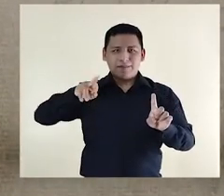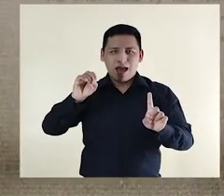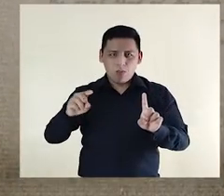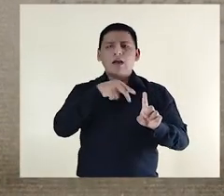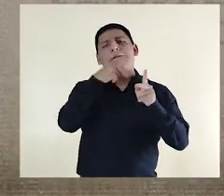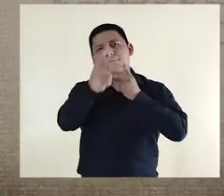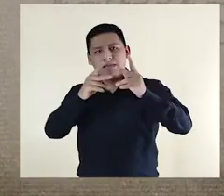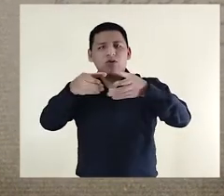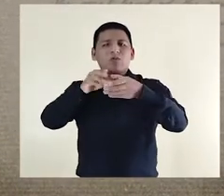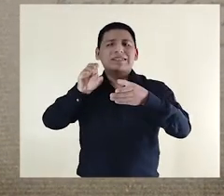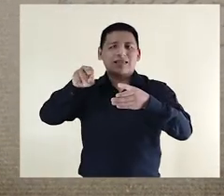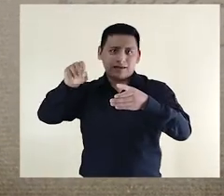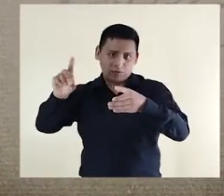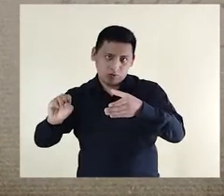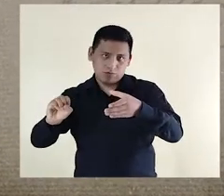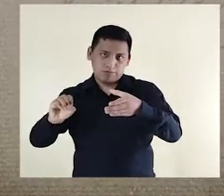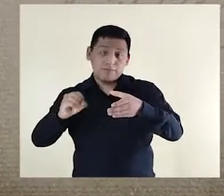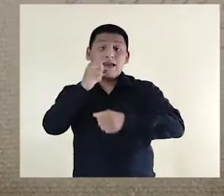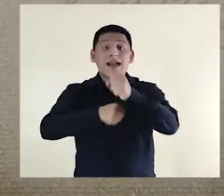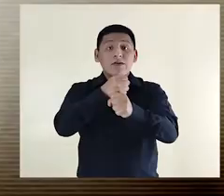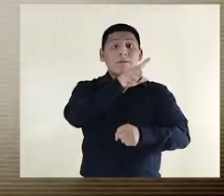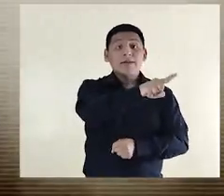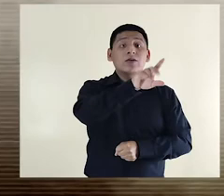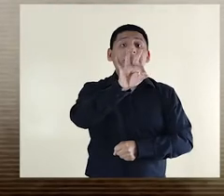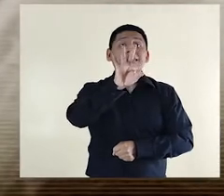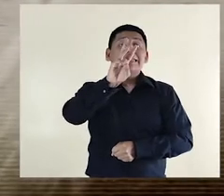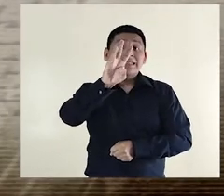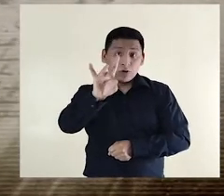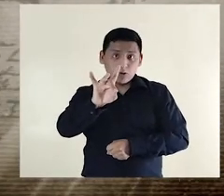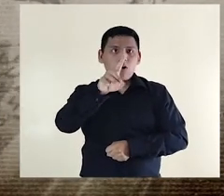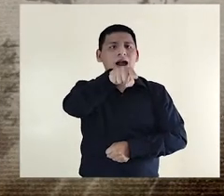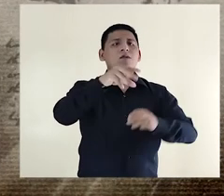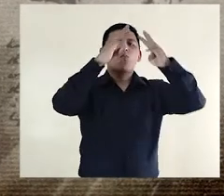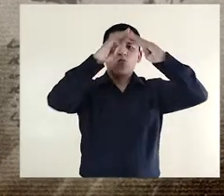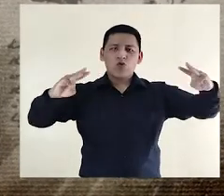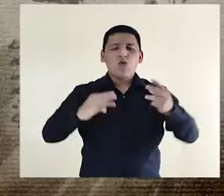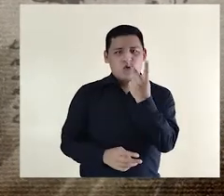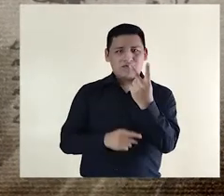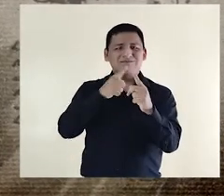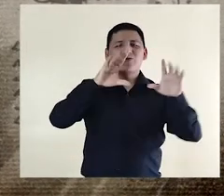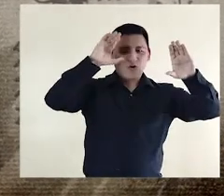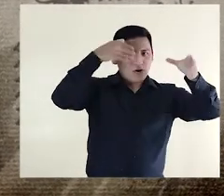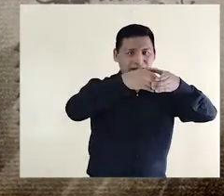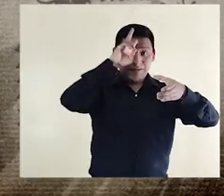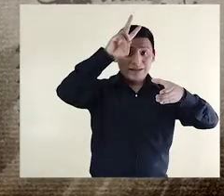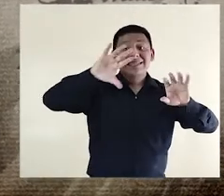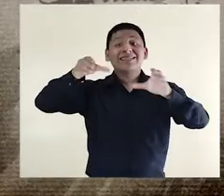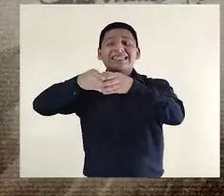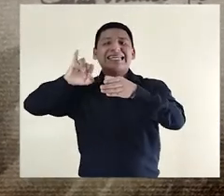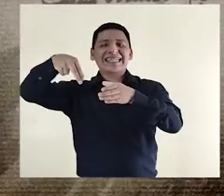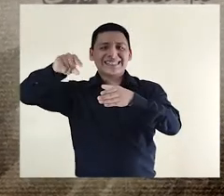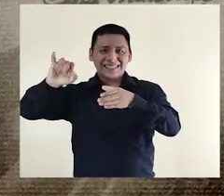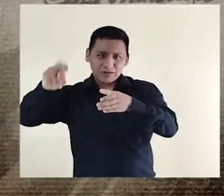Prado cuando asistía al Senado. A partir de 1968, el local alberga dos museos, el del Congreso y el